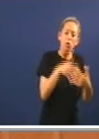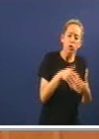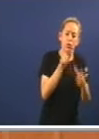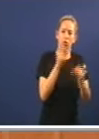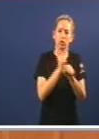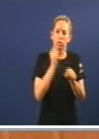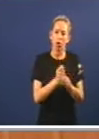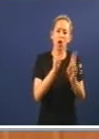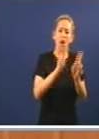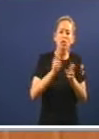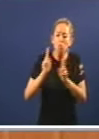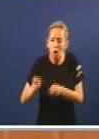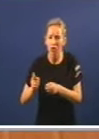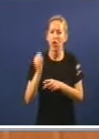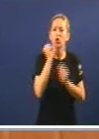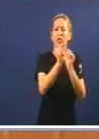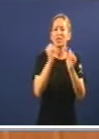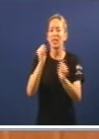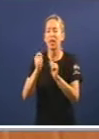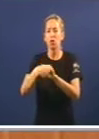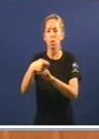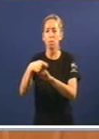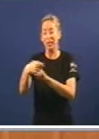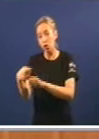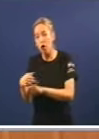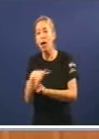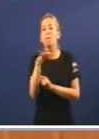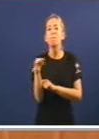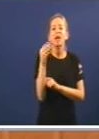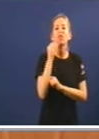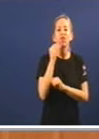ministro do Interior o que era o ministro do Interior.